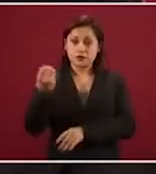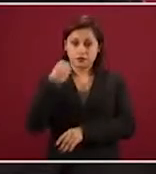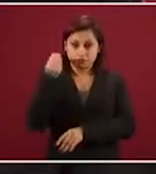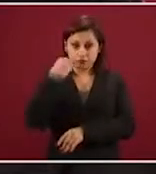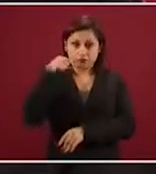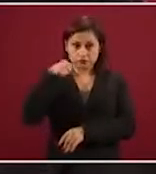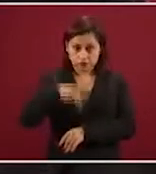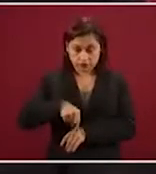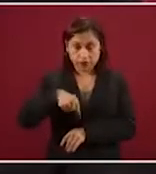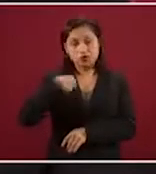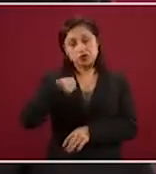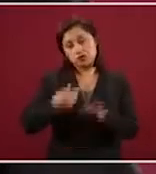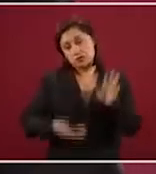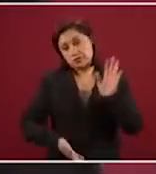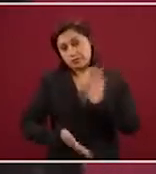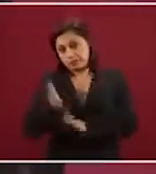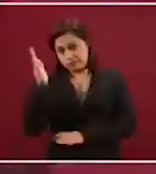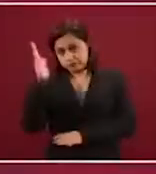Voy a salir